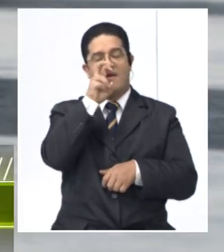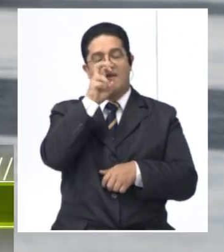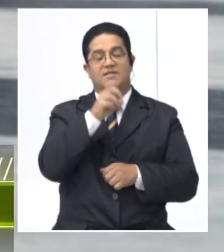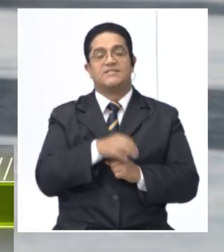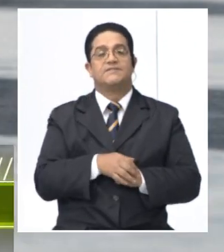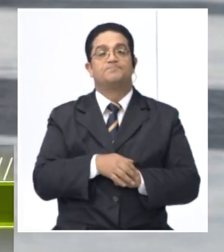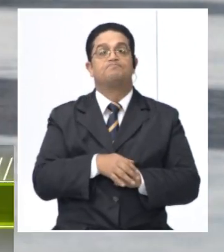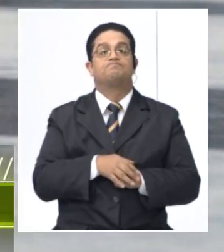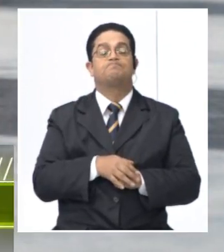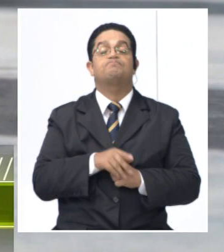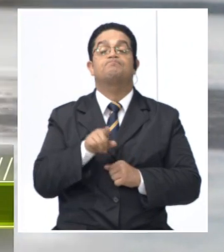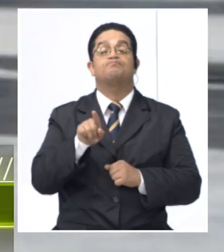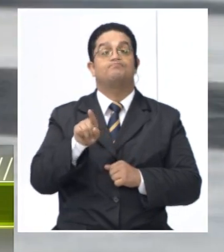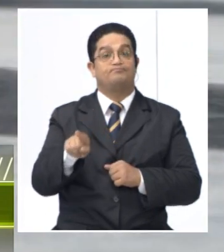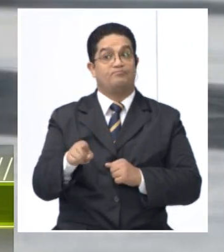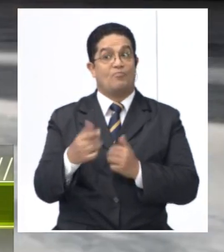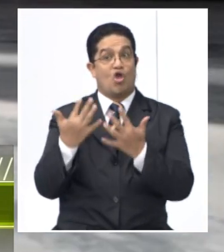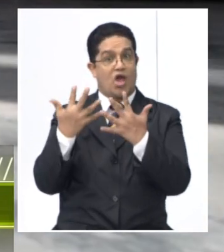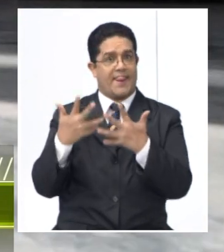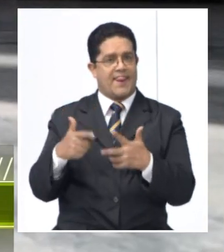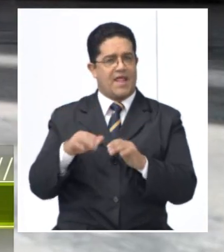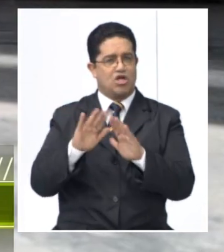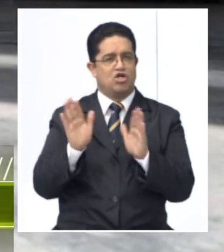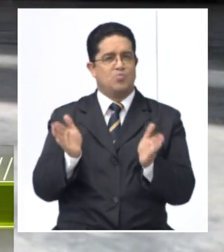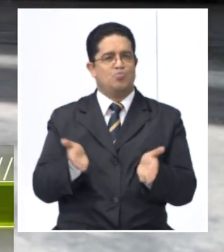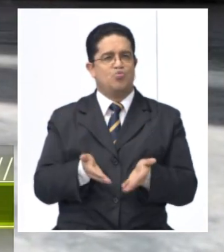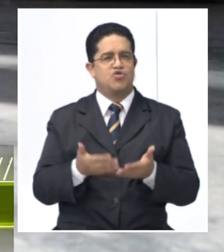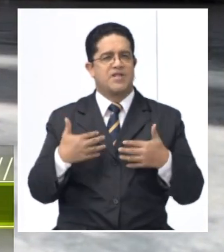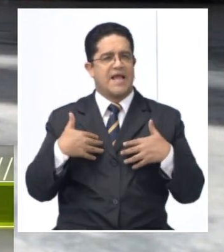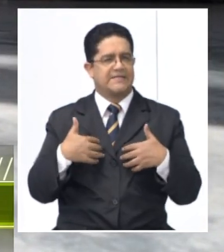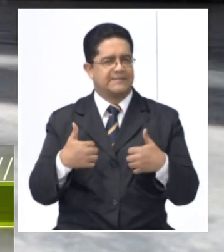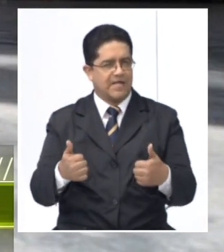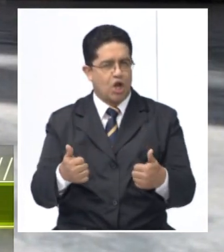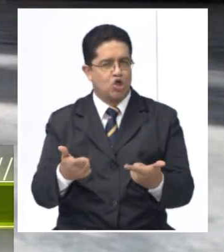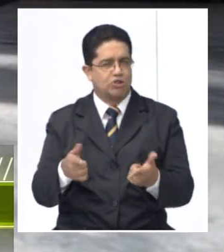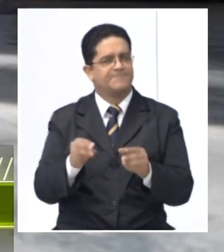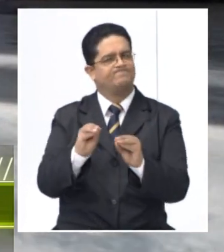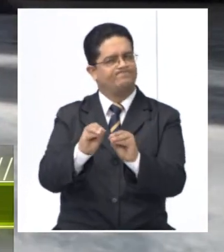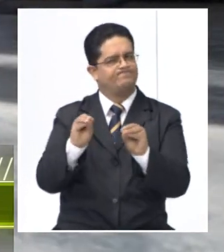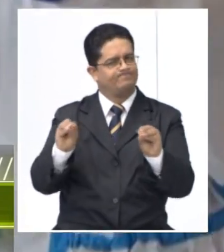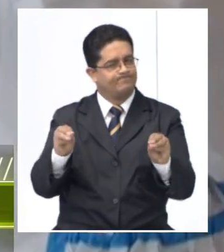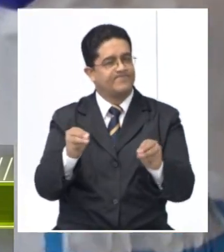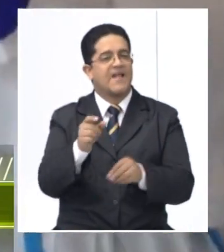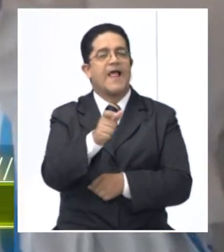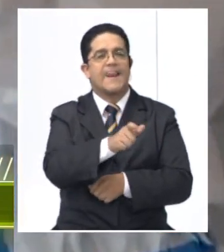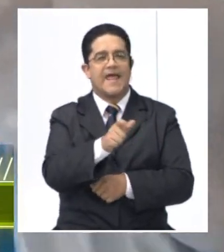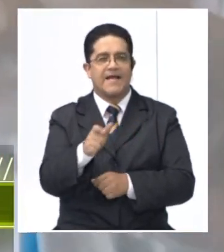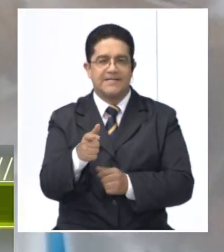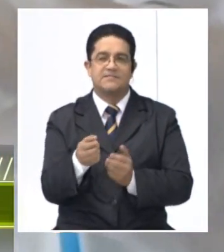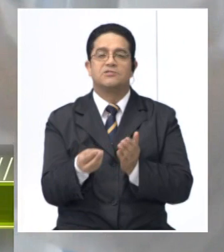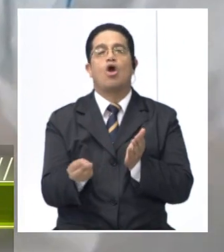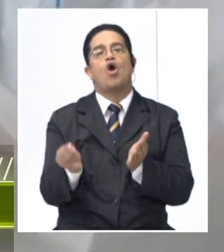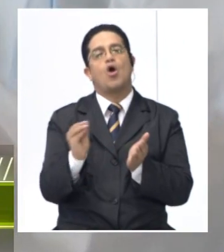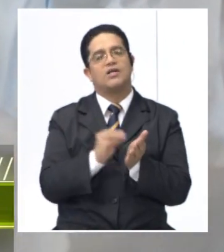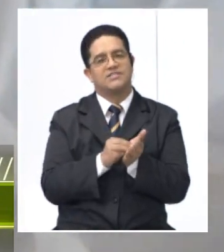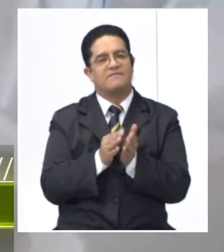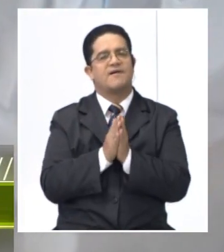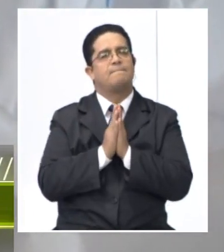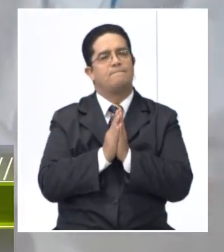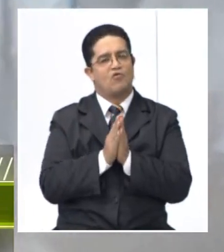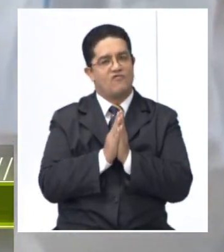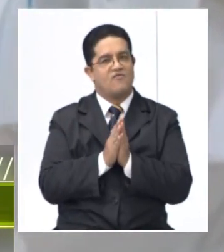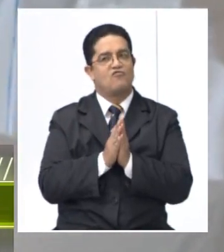Ante esta situación, la Organización Mundial de la Salud ha exhortado a la población a retomar las medidas